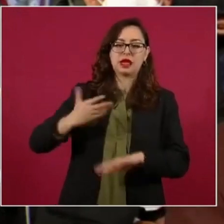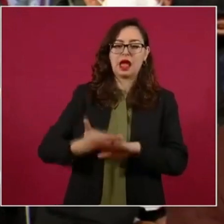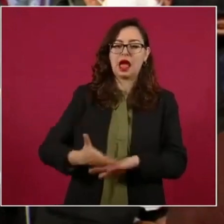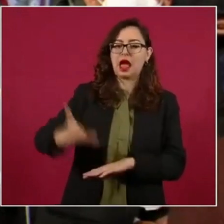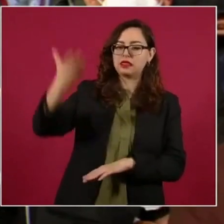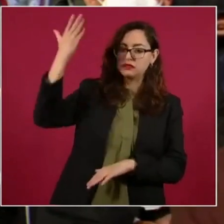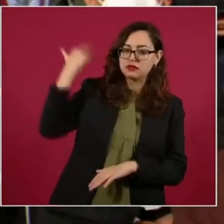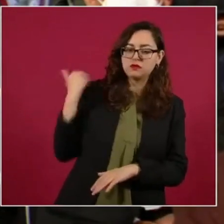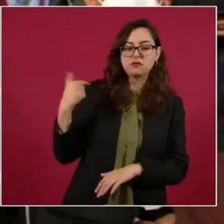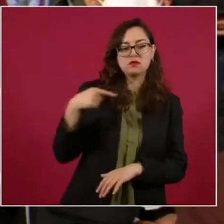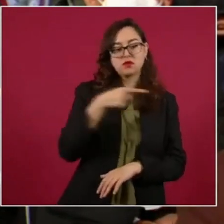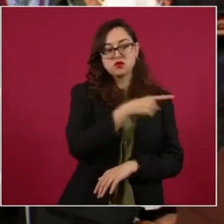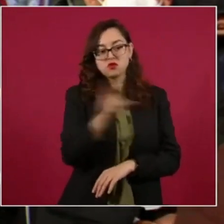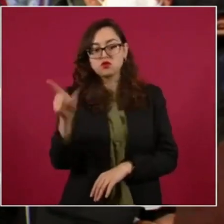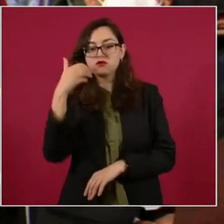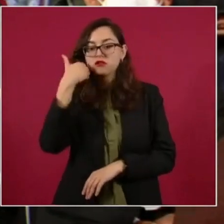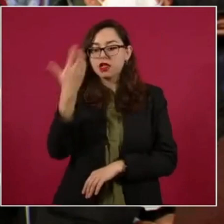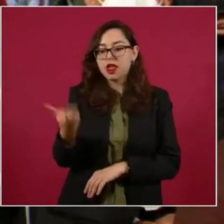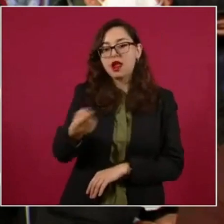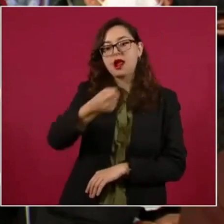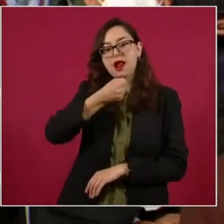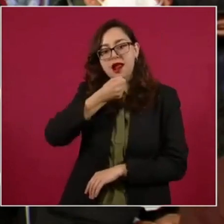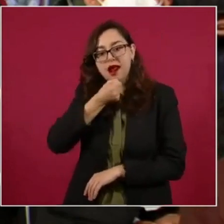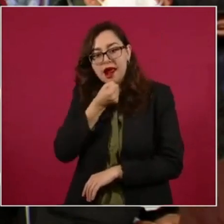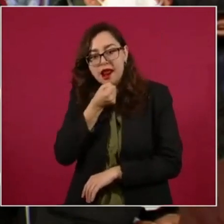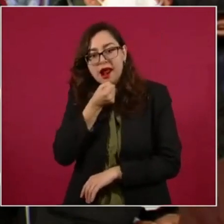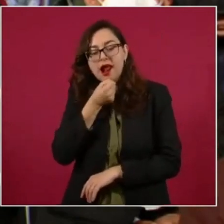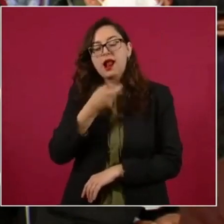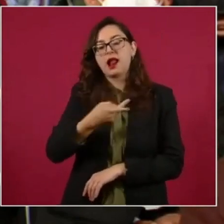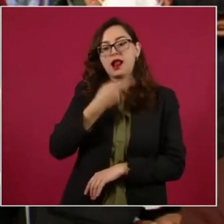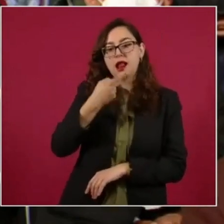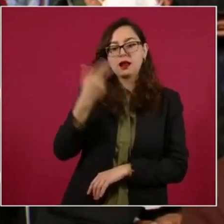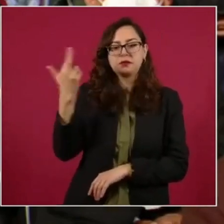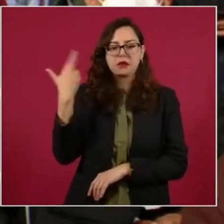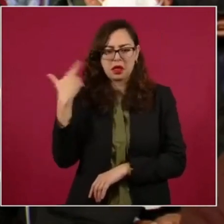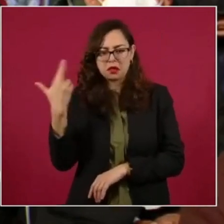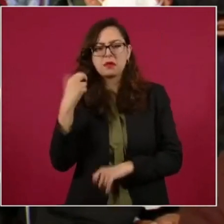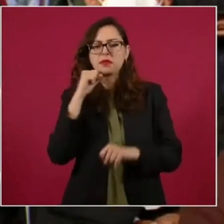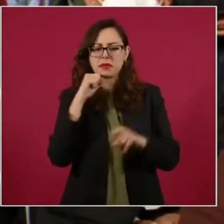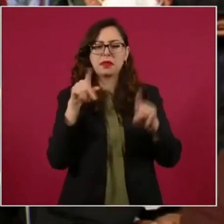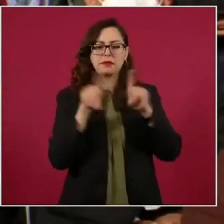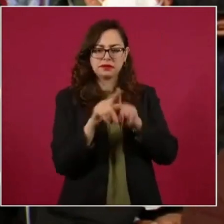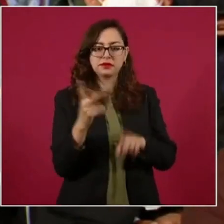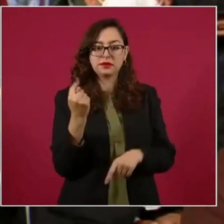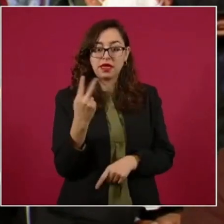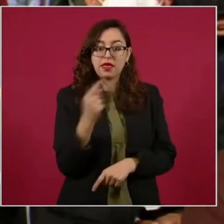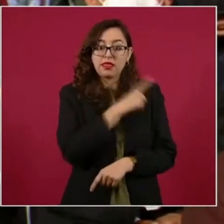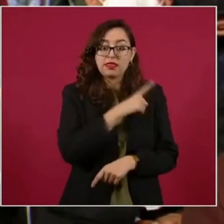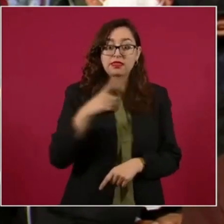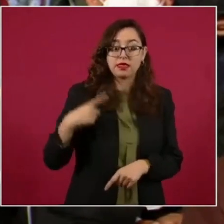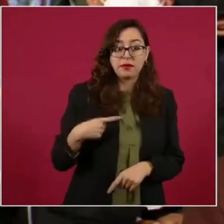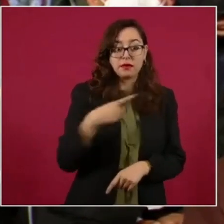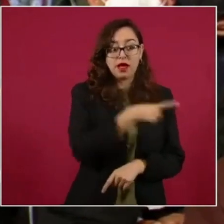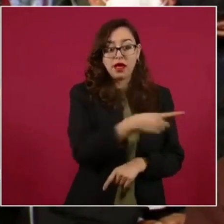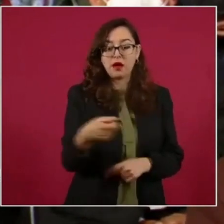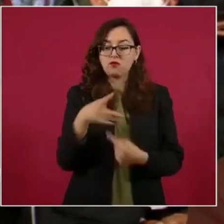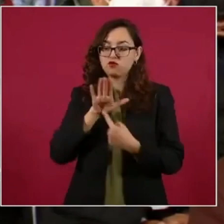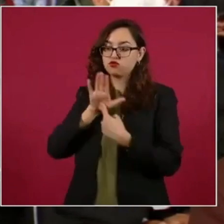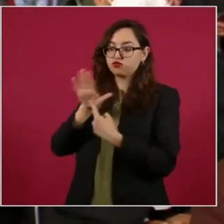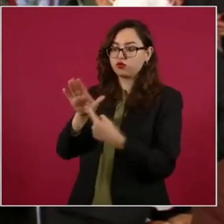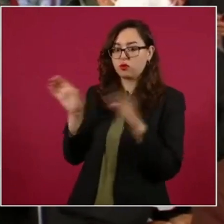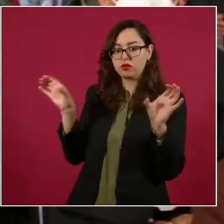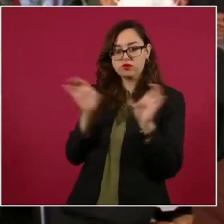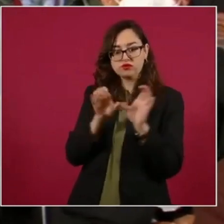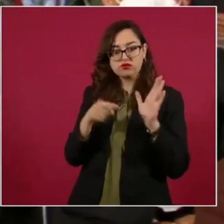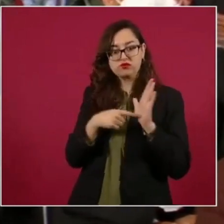un examen para poder acreditarlos como locutores en radio y televisión. Hoy en día ya no se da esa acreditación.